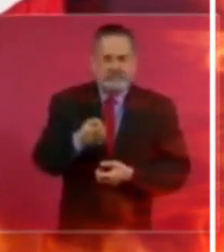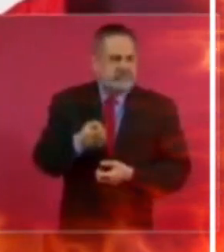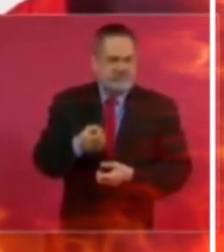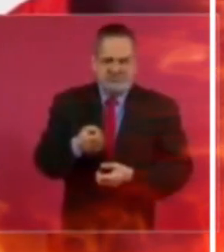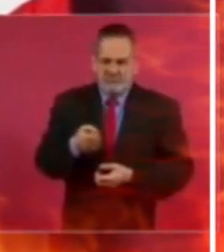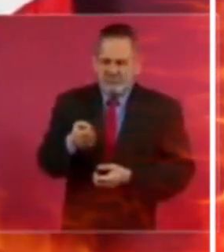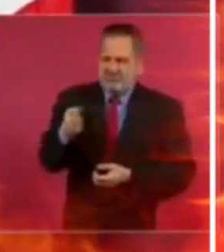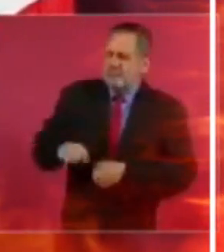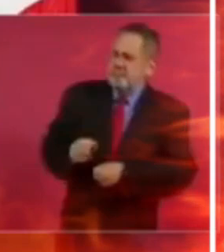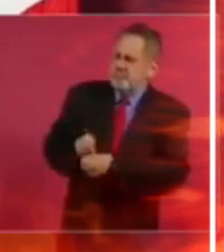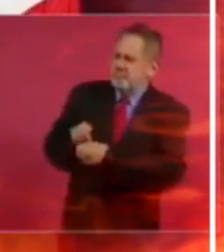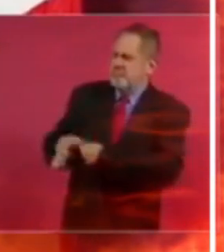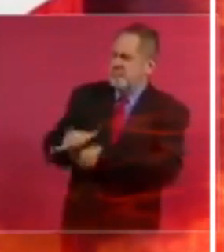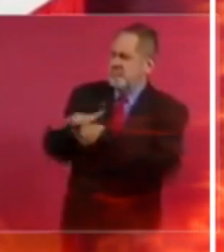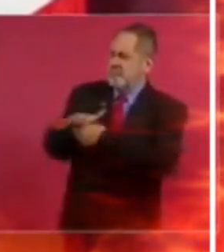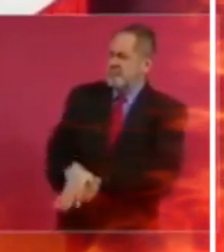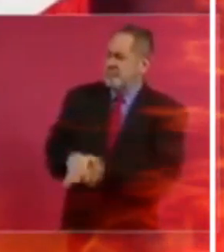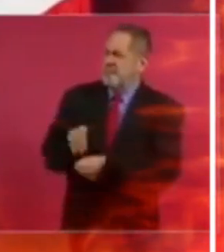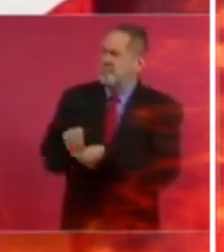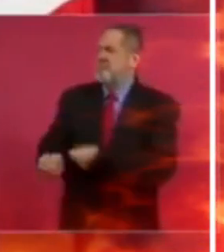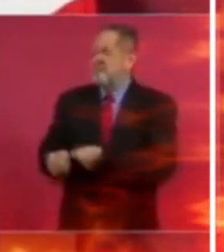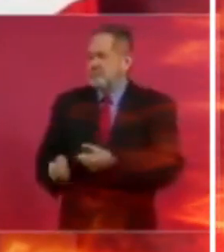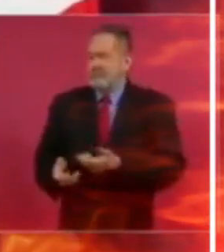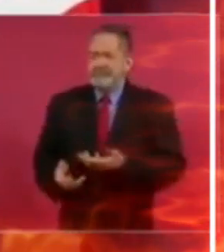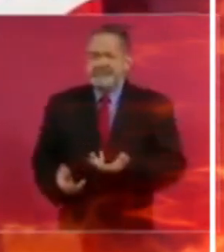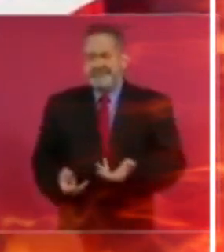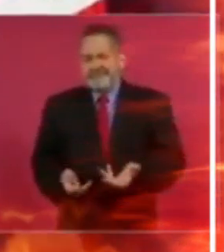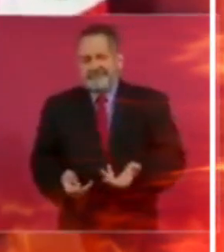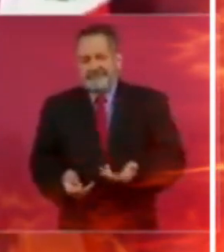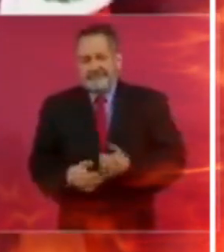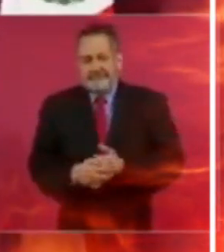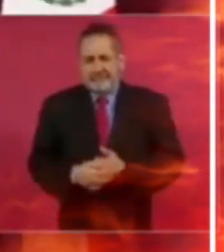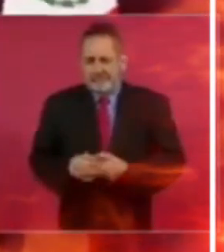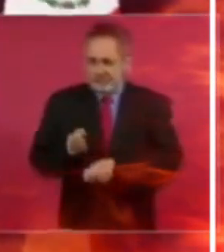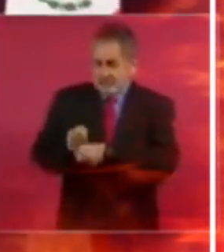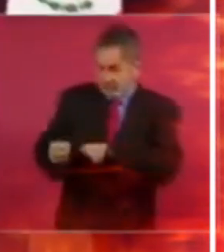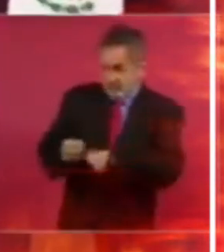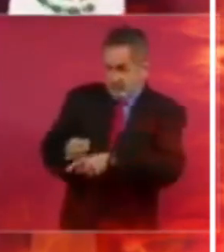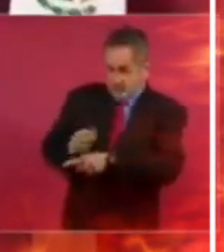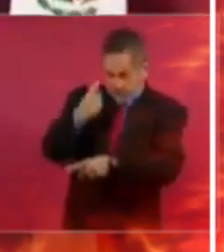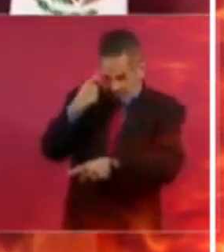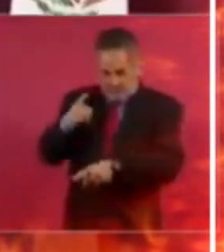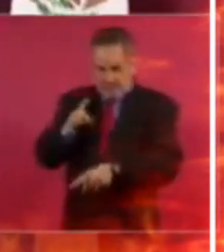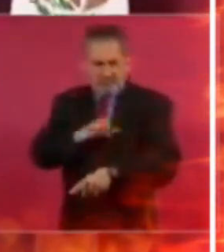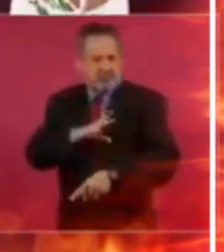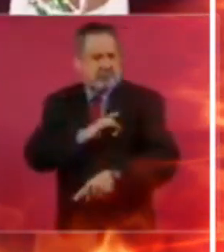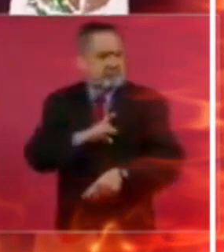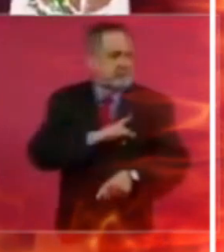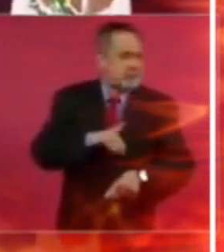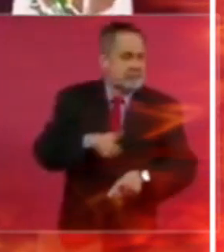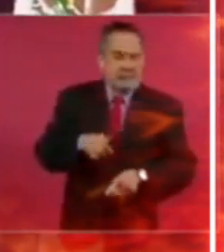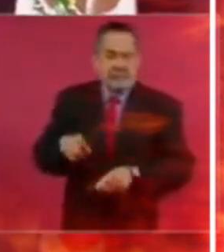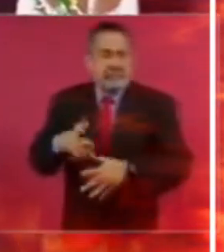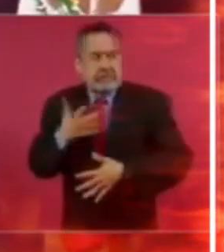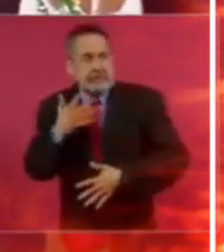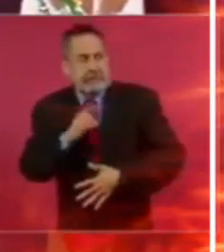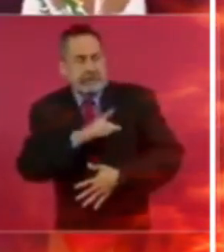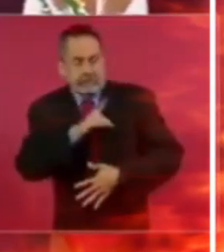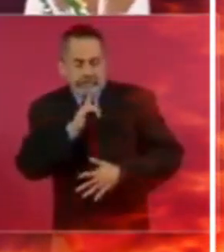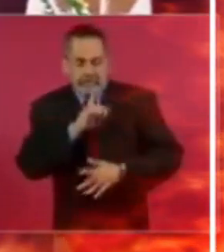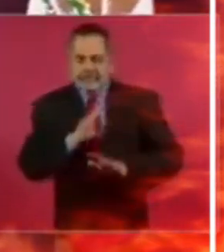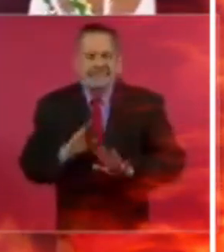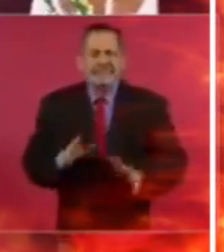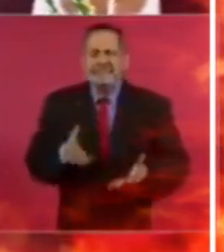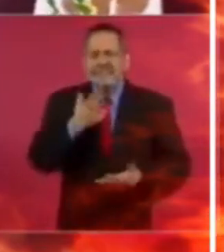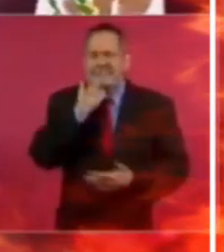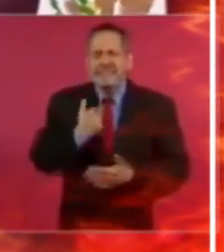arranca con su perorata. Y a decir que todo eso que está haciendo Milei, nosotros ya lo vivimos, que no da resultado,